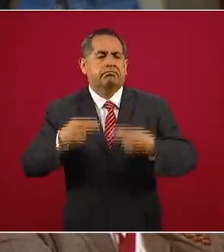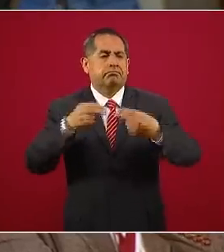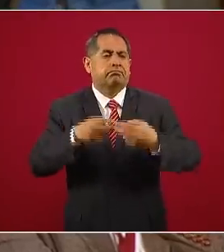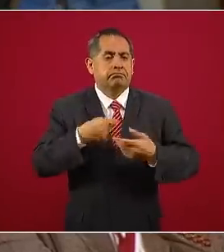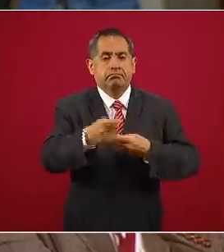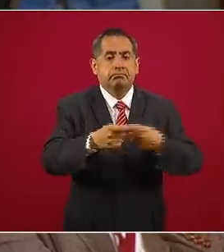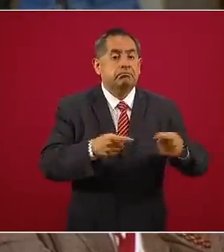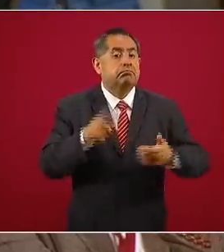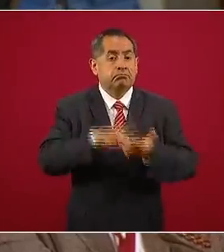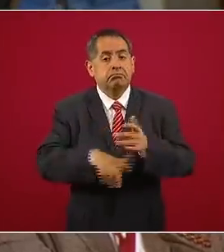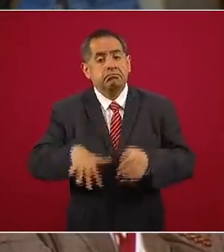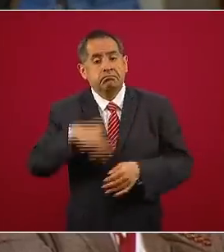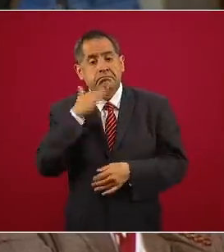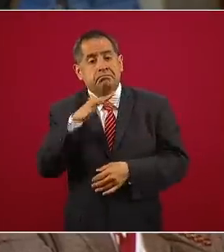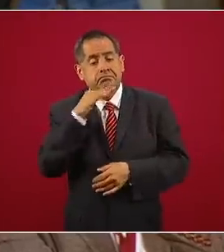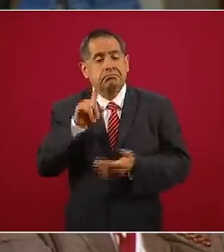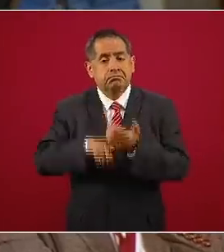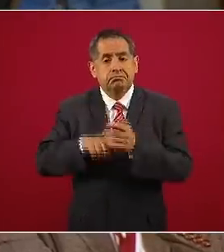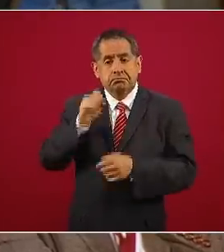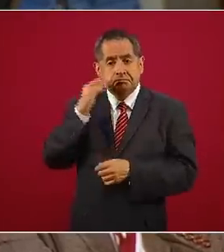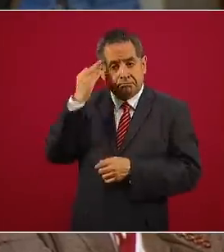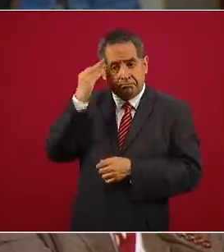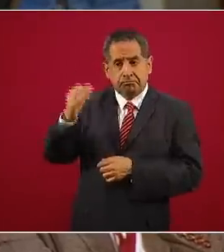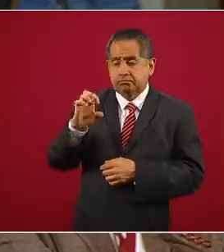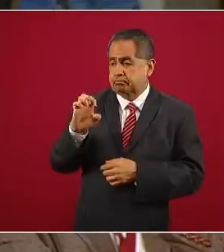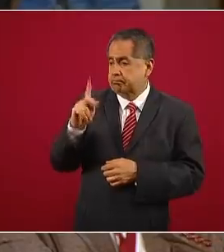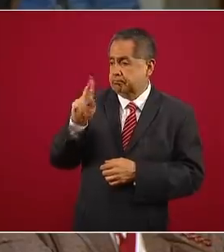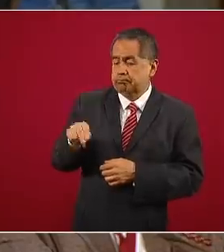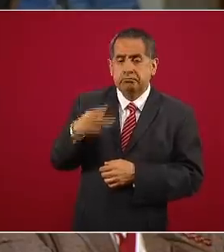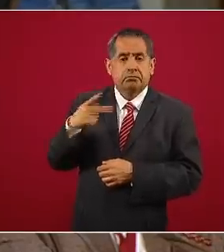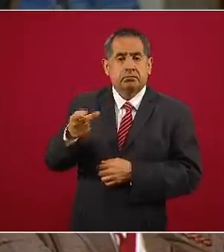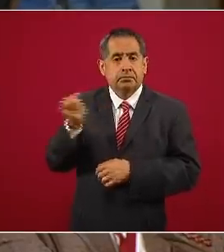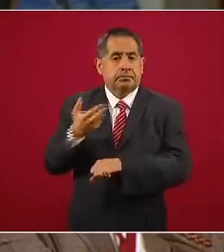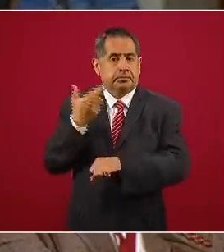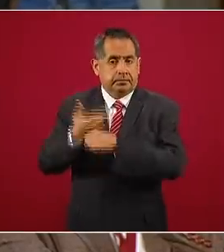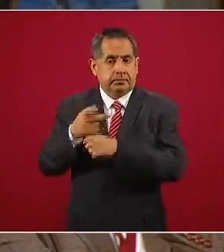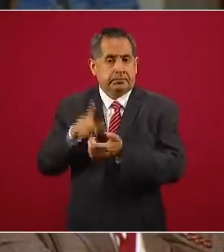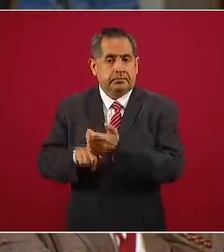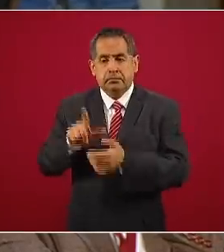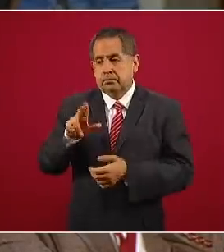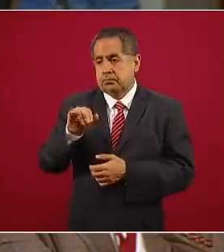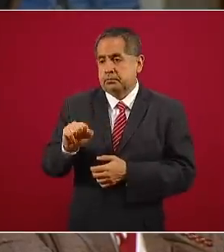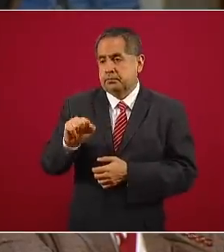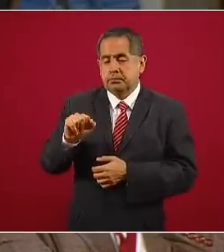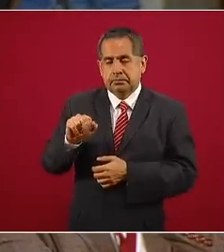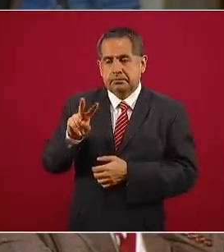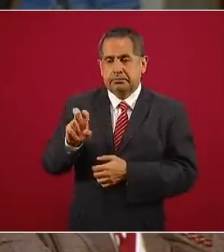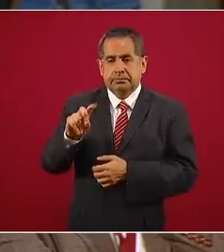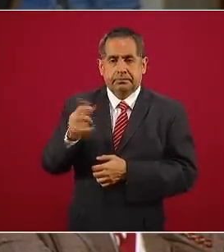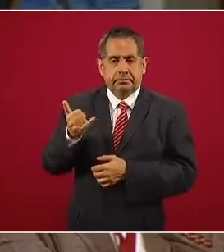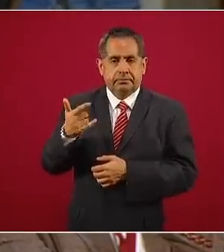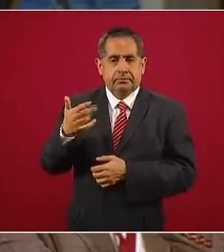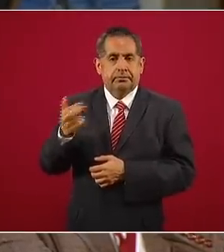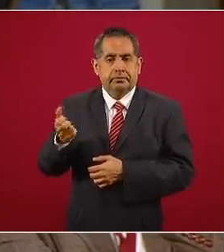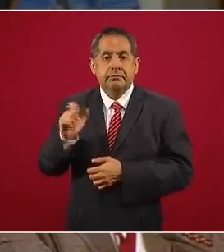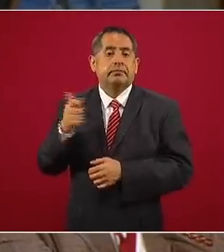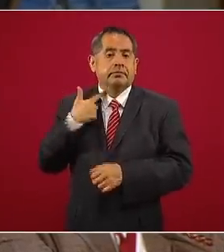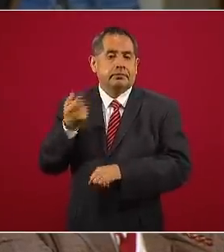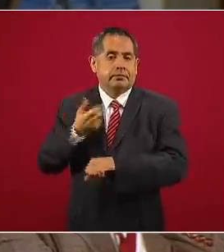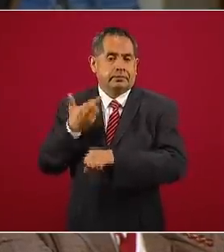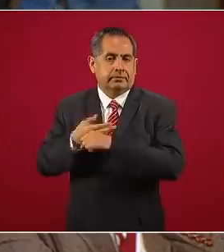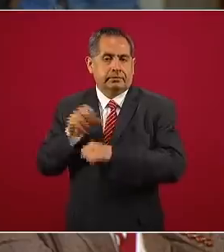padecieron la corrupción de enrique peña nieto y su secretario de hacienda luís videgaray caso también ex secretario de relaciones